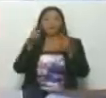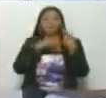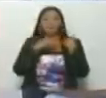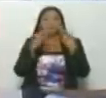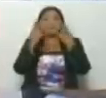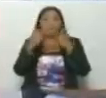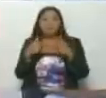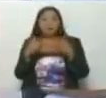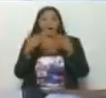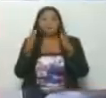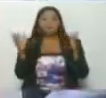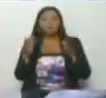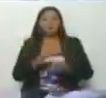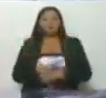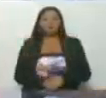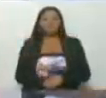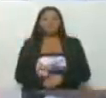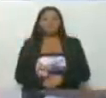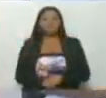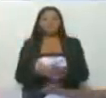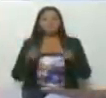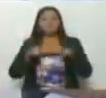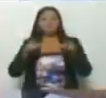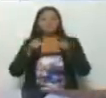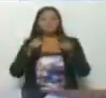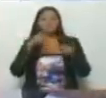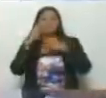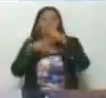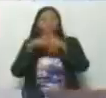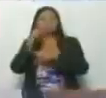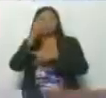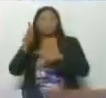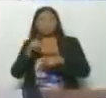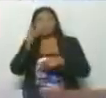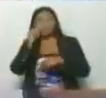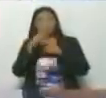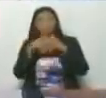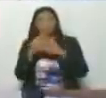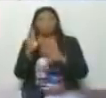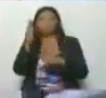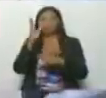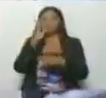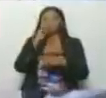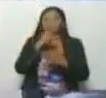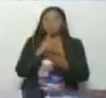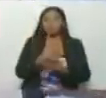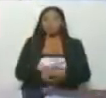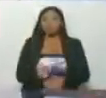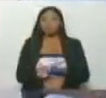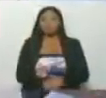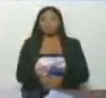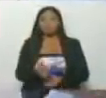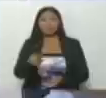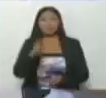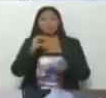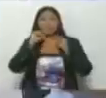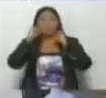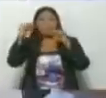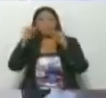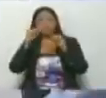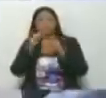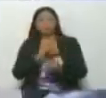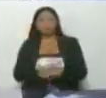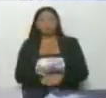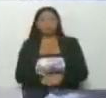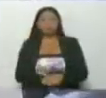pública y del espacio político venezolano y no nos cabe la menor duda no solamente de que va a ganar sino de que va